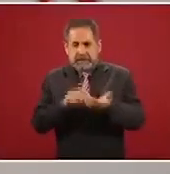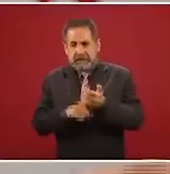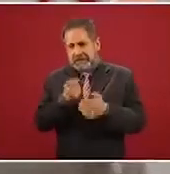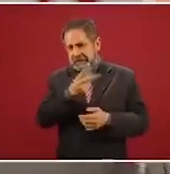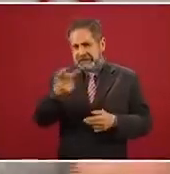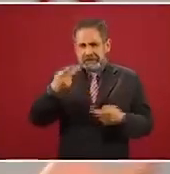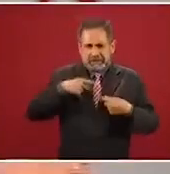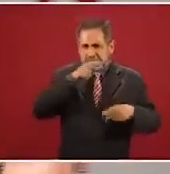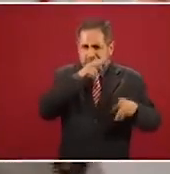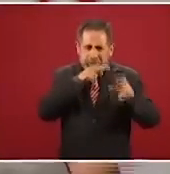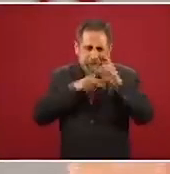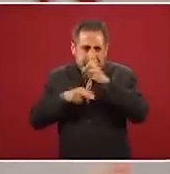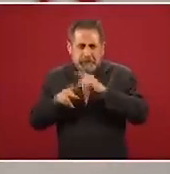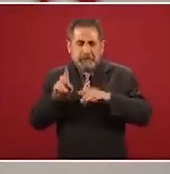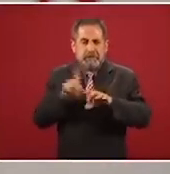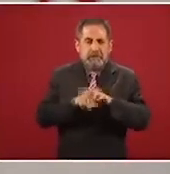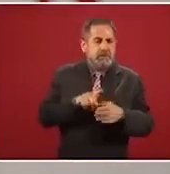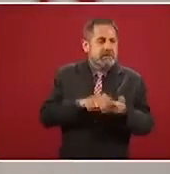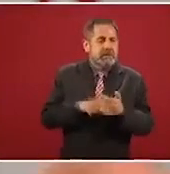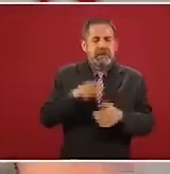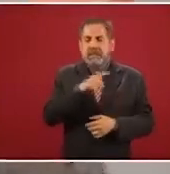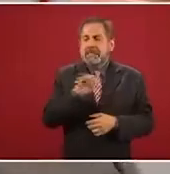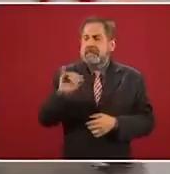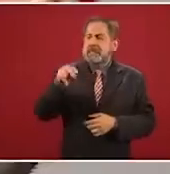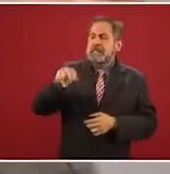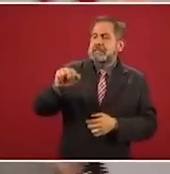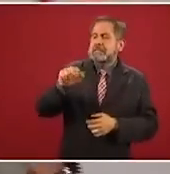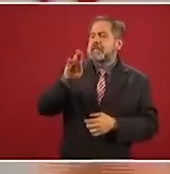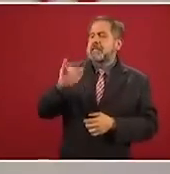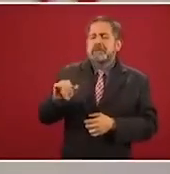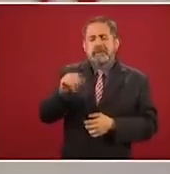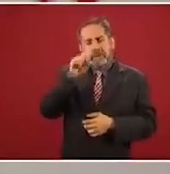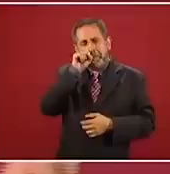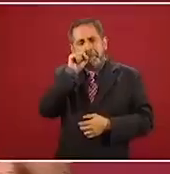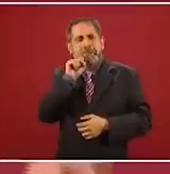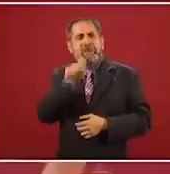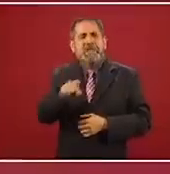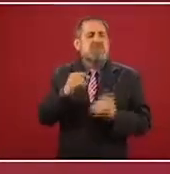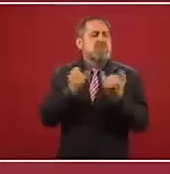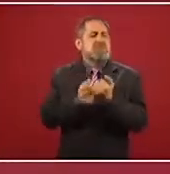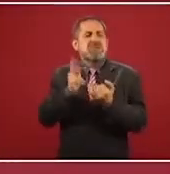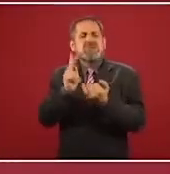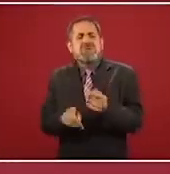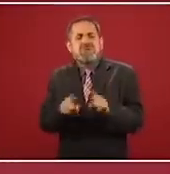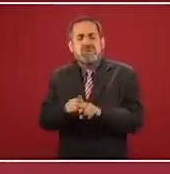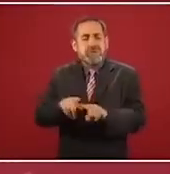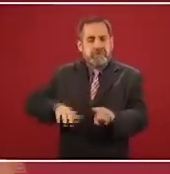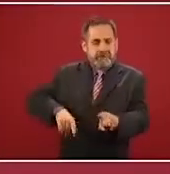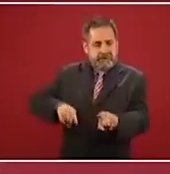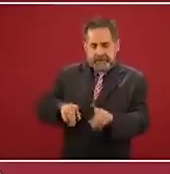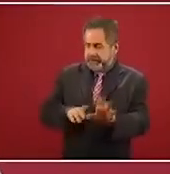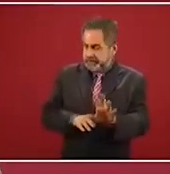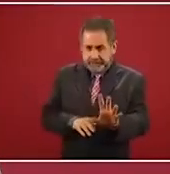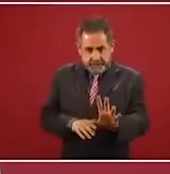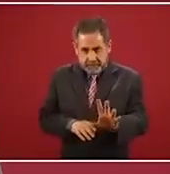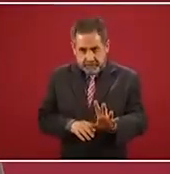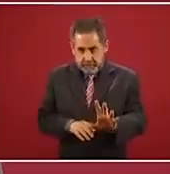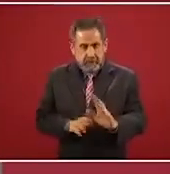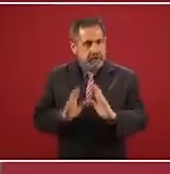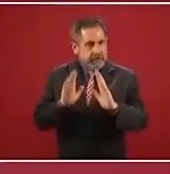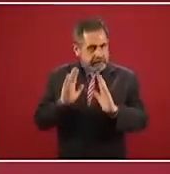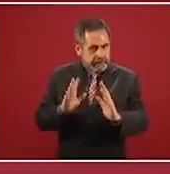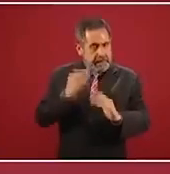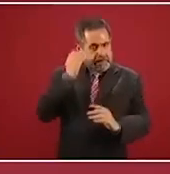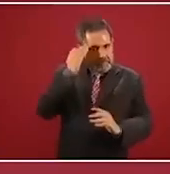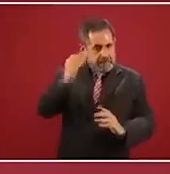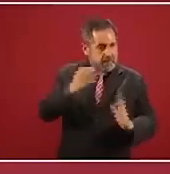decir el Instituto de Salud para el Bienestar es simplemente un cascarón, como usted lo dijo. Entendamos las fases.